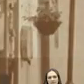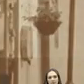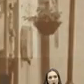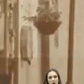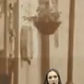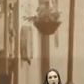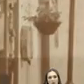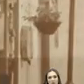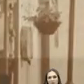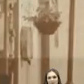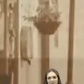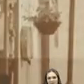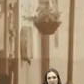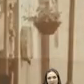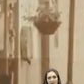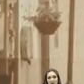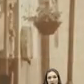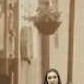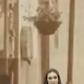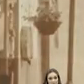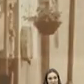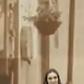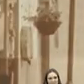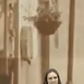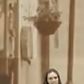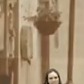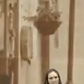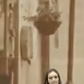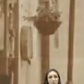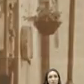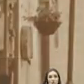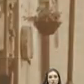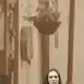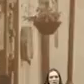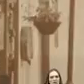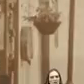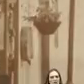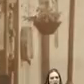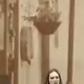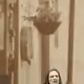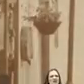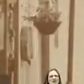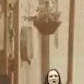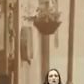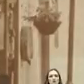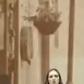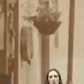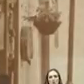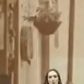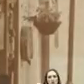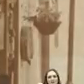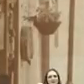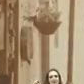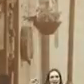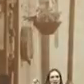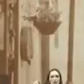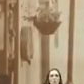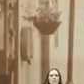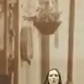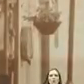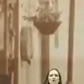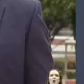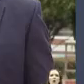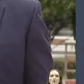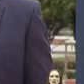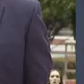8 minutos del mediodía y mucha atención que hace pocos minutos se conoció la propuesta de los sindicatos para el aumento del salario mínimo. Juan Sebastián